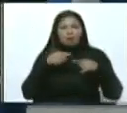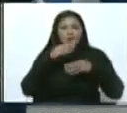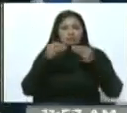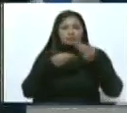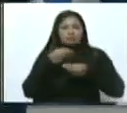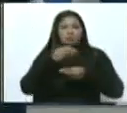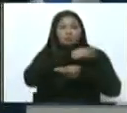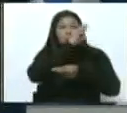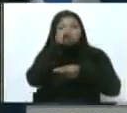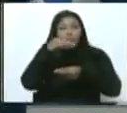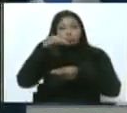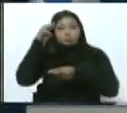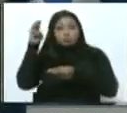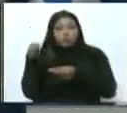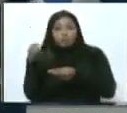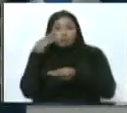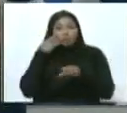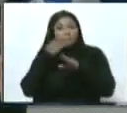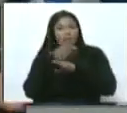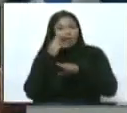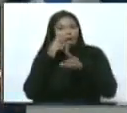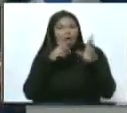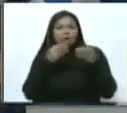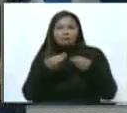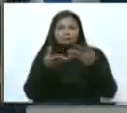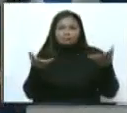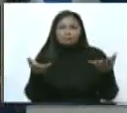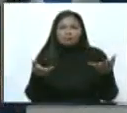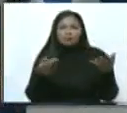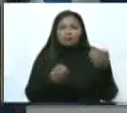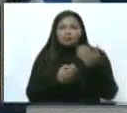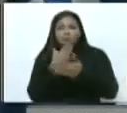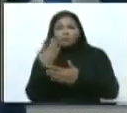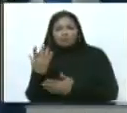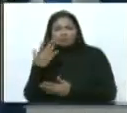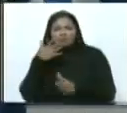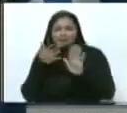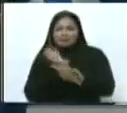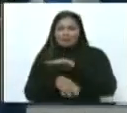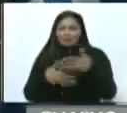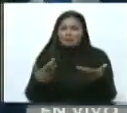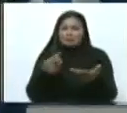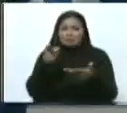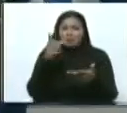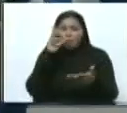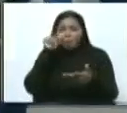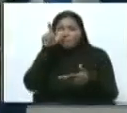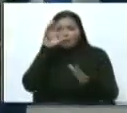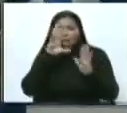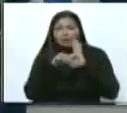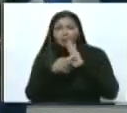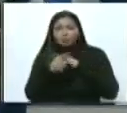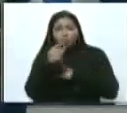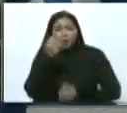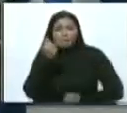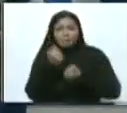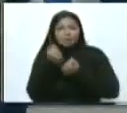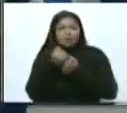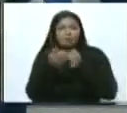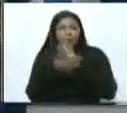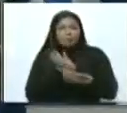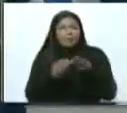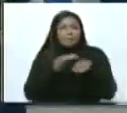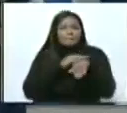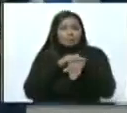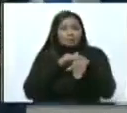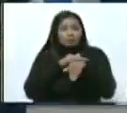museo en Medellín para que vayan a tirarle flores. ¿Qué es eso, chicos? Lo que es un criminal que estuvo apoyado por